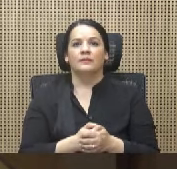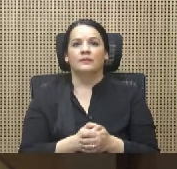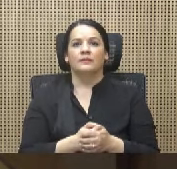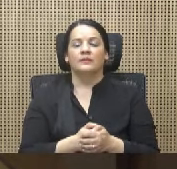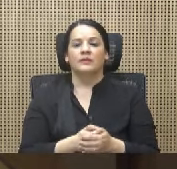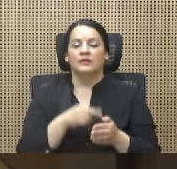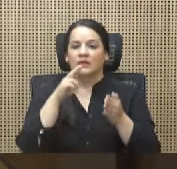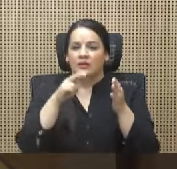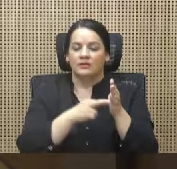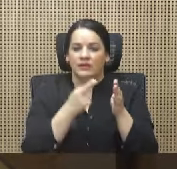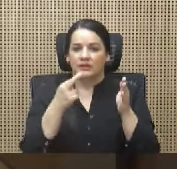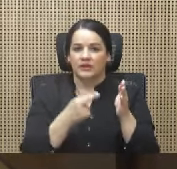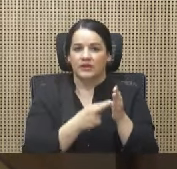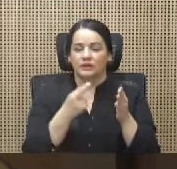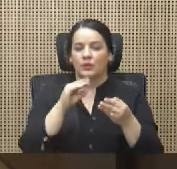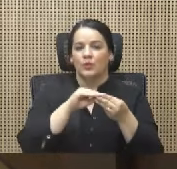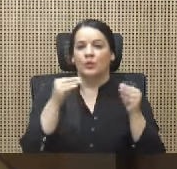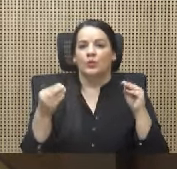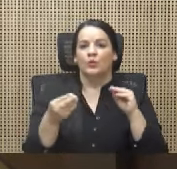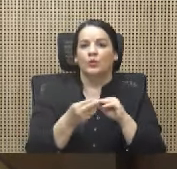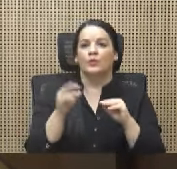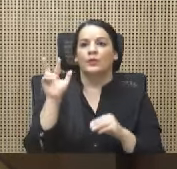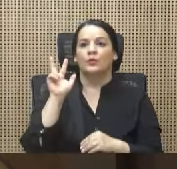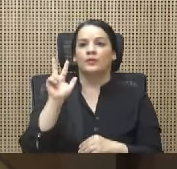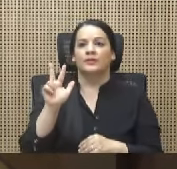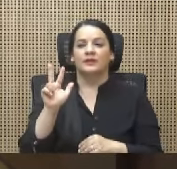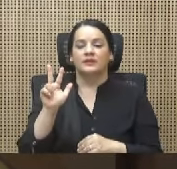de reiteración número 3.